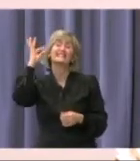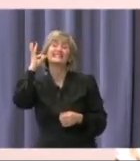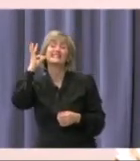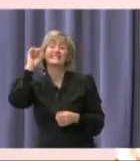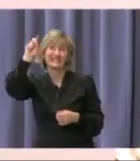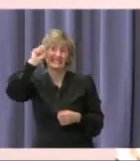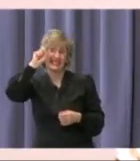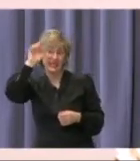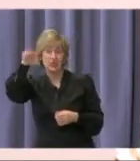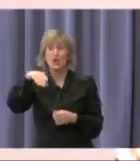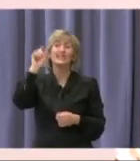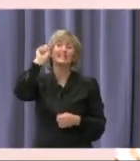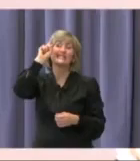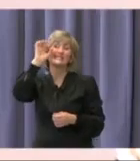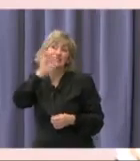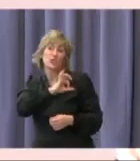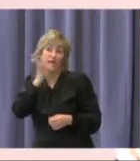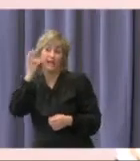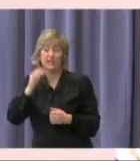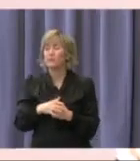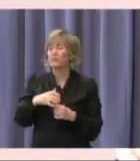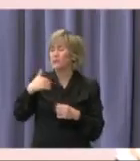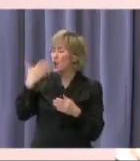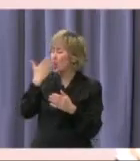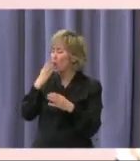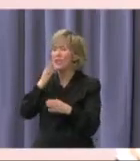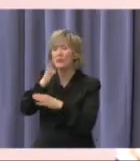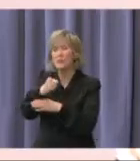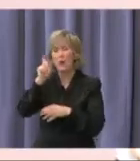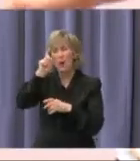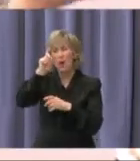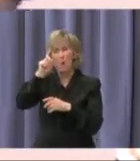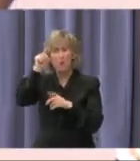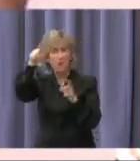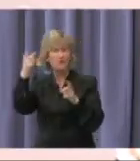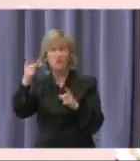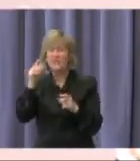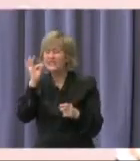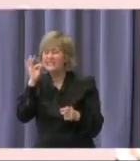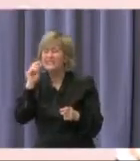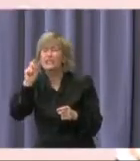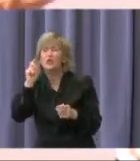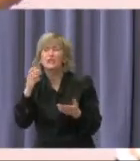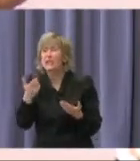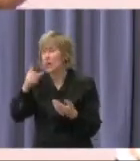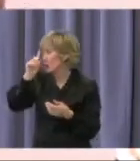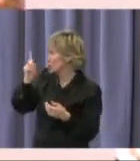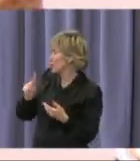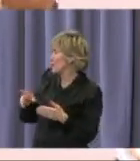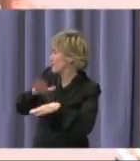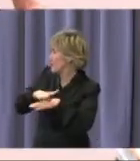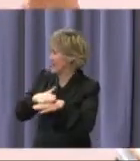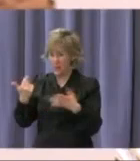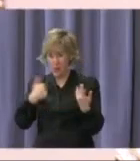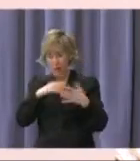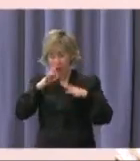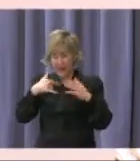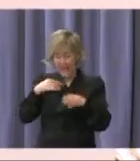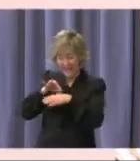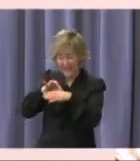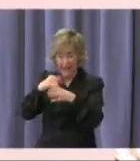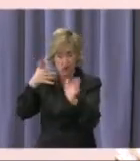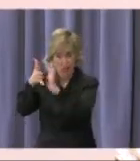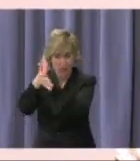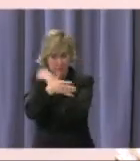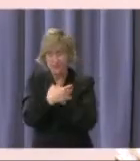Cuando yo voy a los coles y pregunto si alguien sabe por qué le llaman a las maestras señoritas, no lo saben. Y digo, hombre, pues esto vamos a aprovechar la guía para aplicarlo. Entonces,